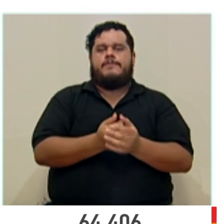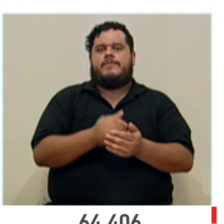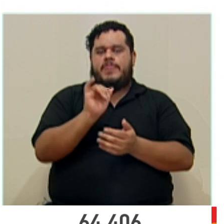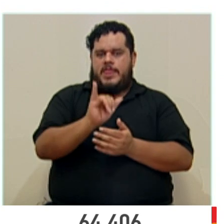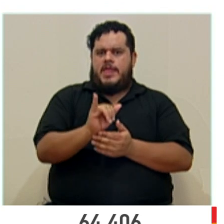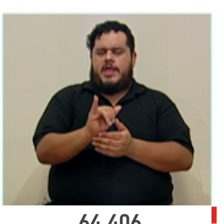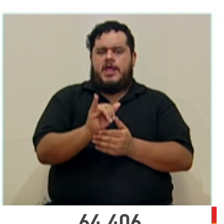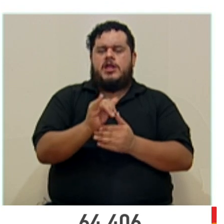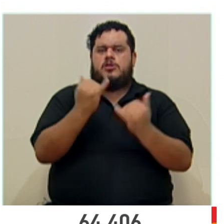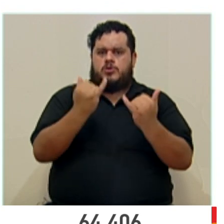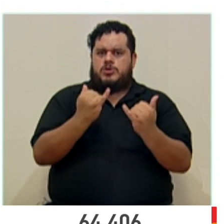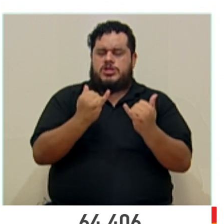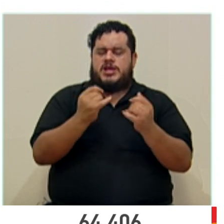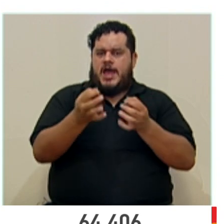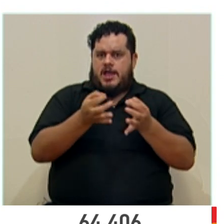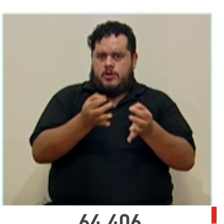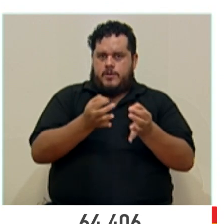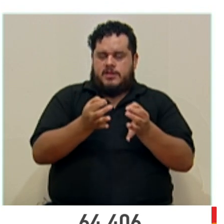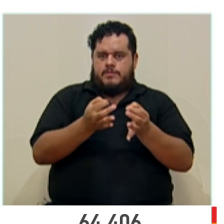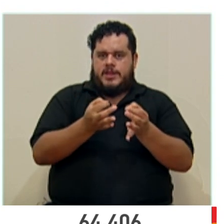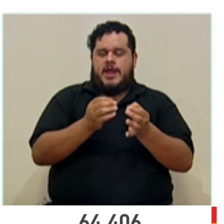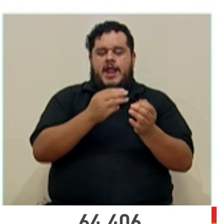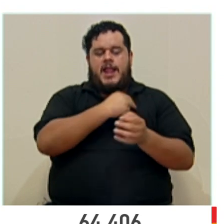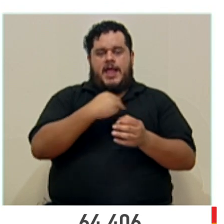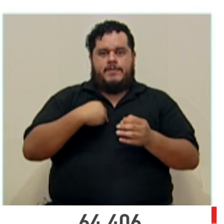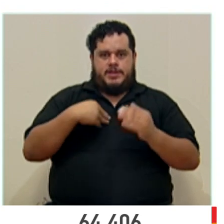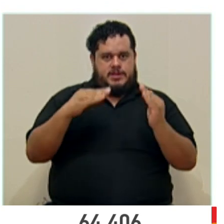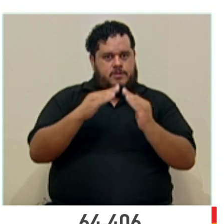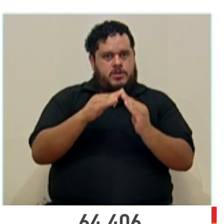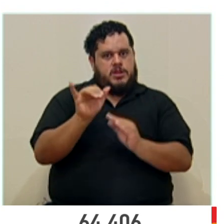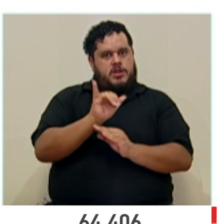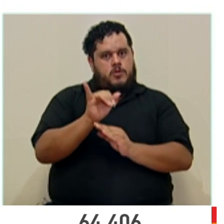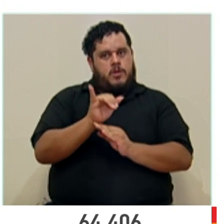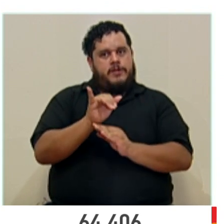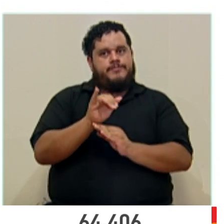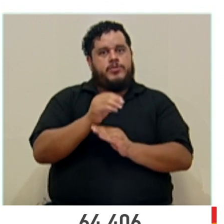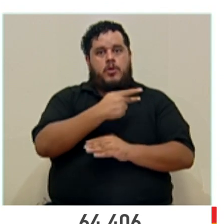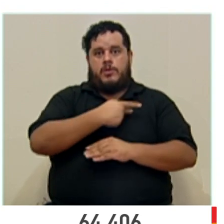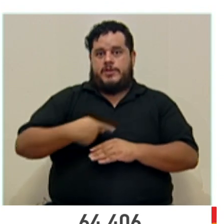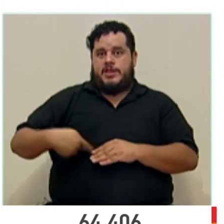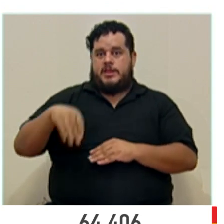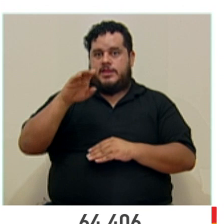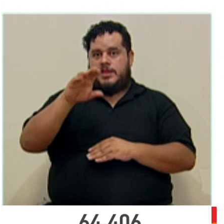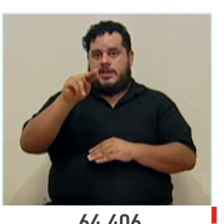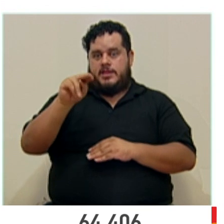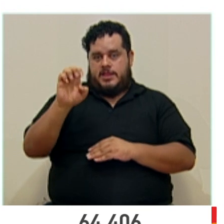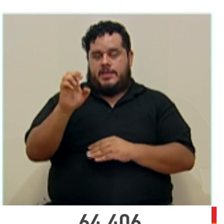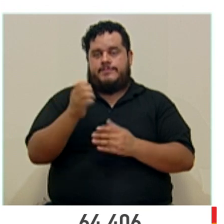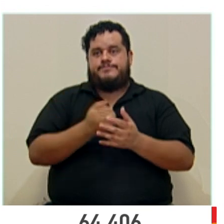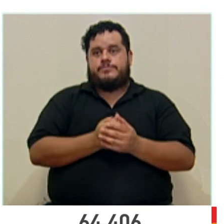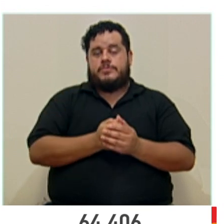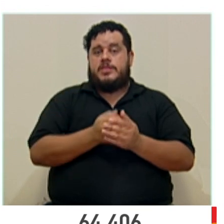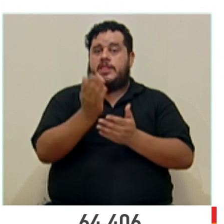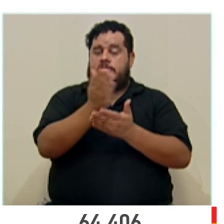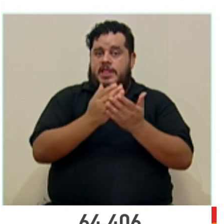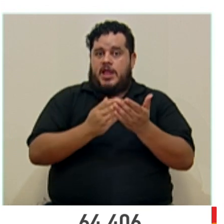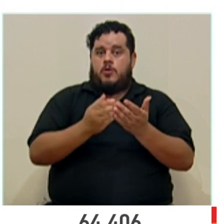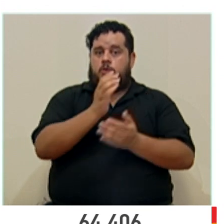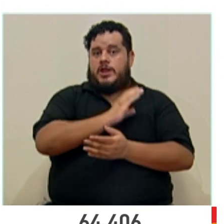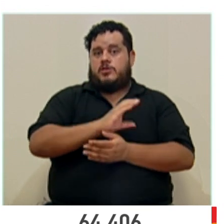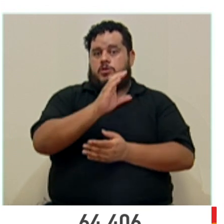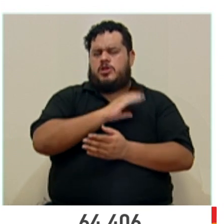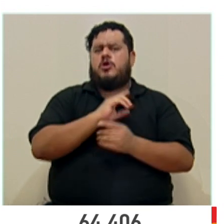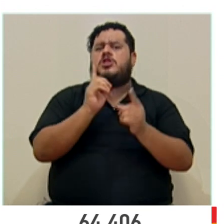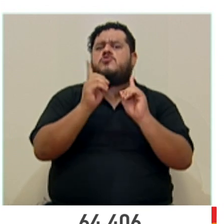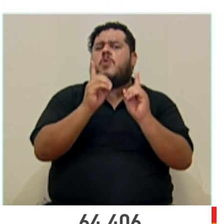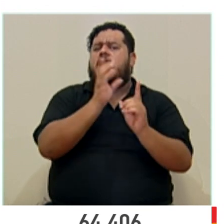está aparejado, y ya lo va a explicar tanto la ministra de Vivienda como el presidente de la Comisión de Emergencia, de algunas